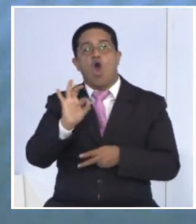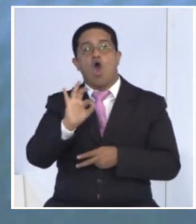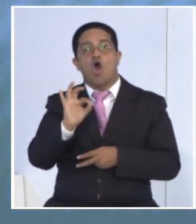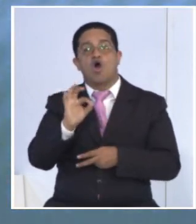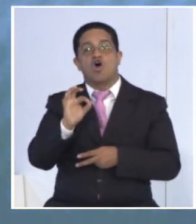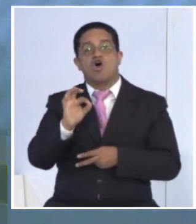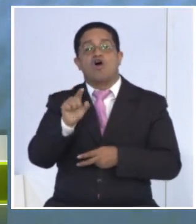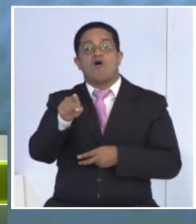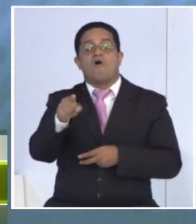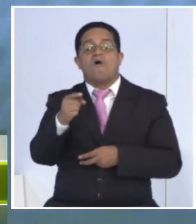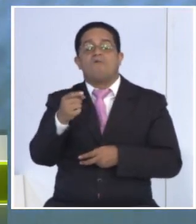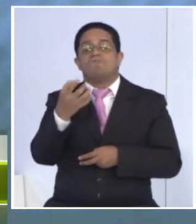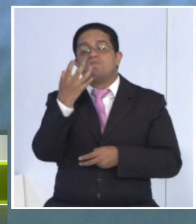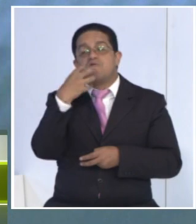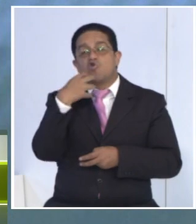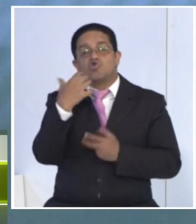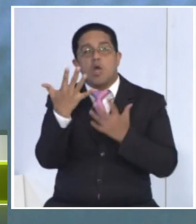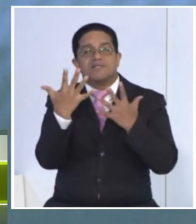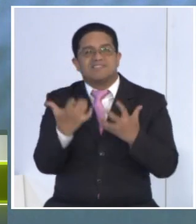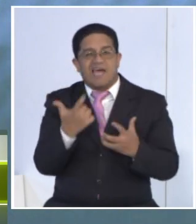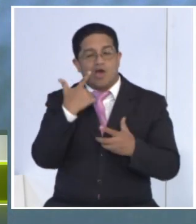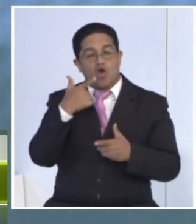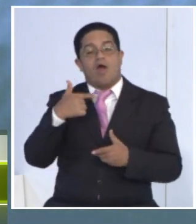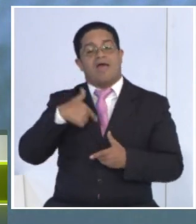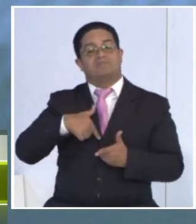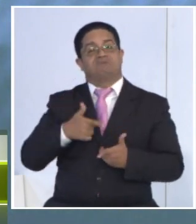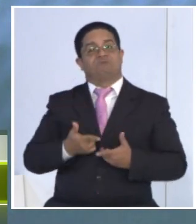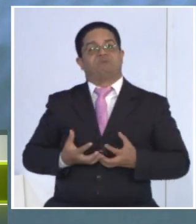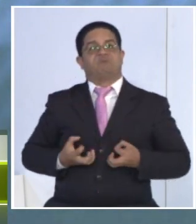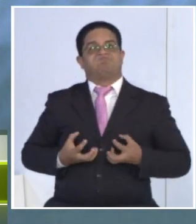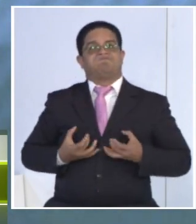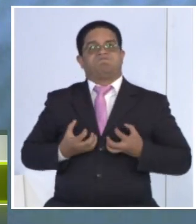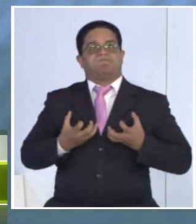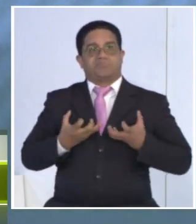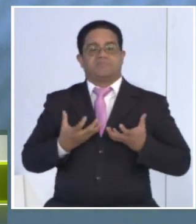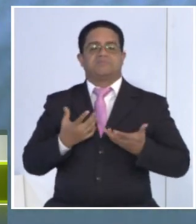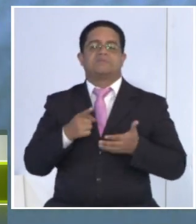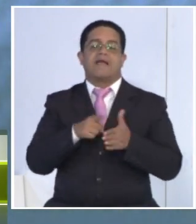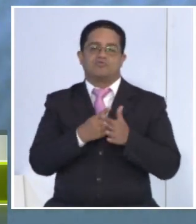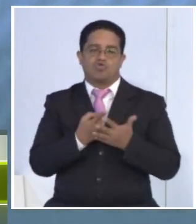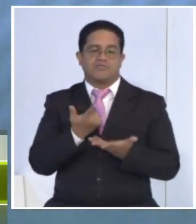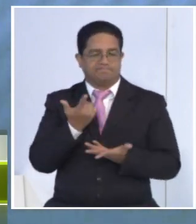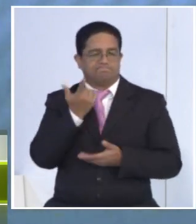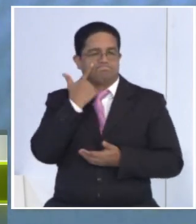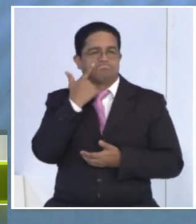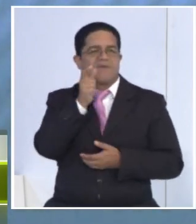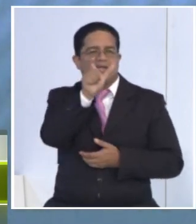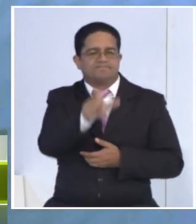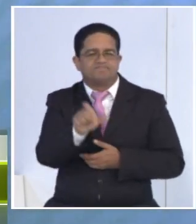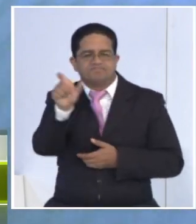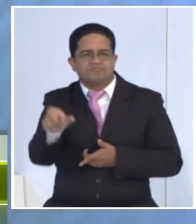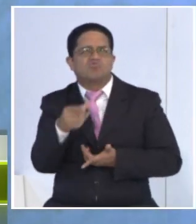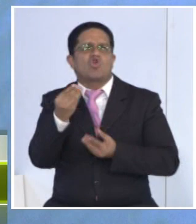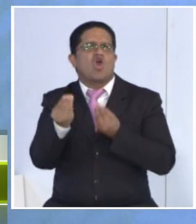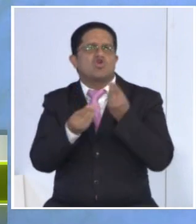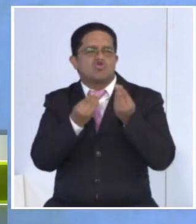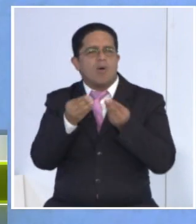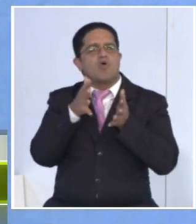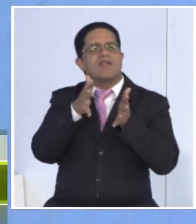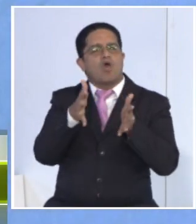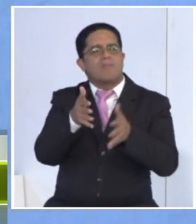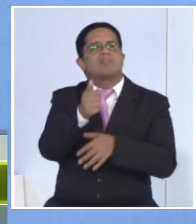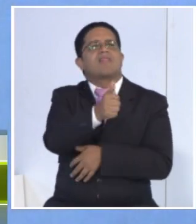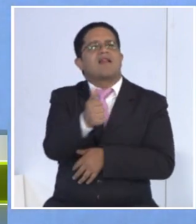fermentables dentro de la luz intestinal. Entonces, por eso es que hay que individualizar las acciones médicas en